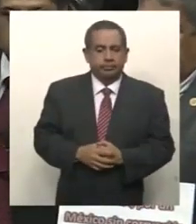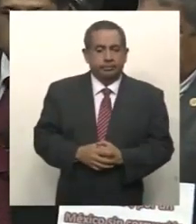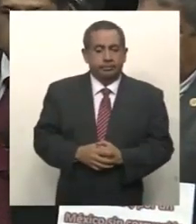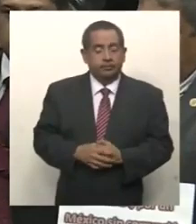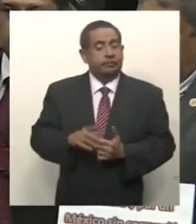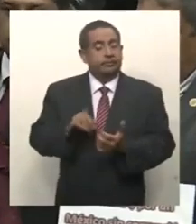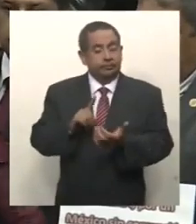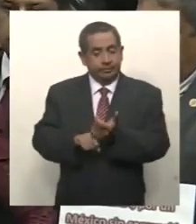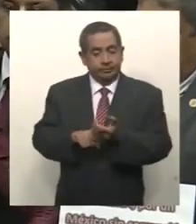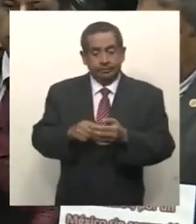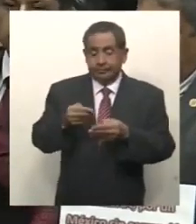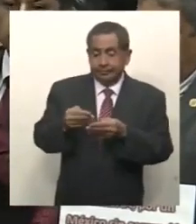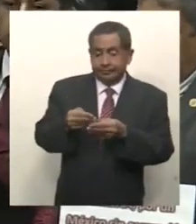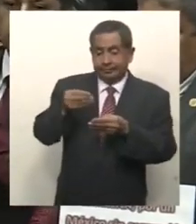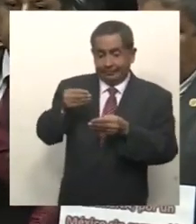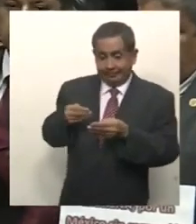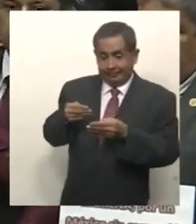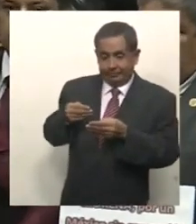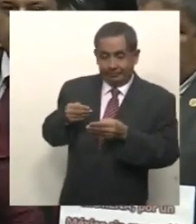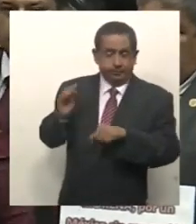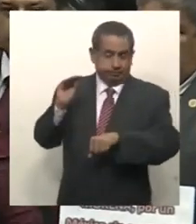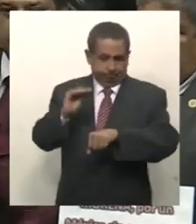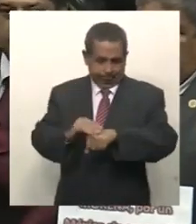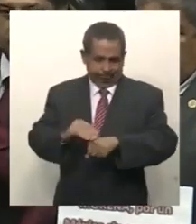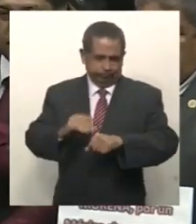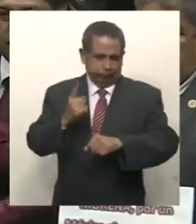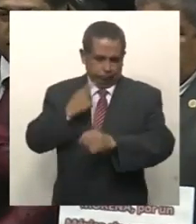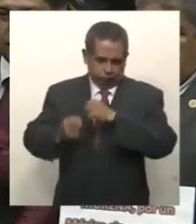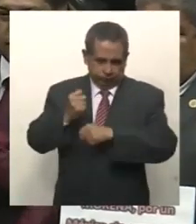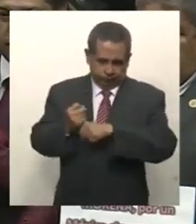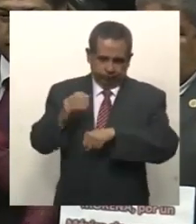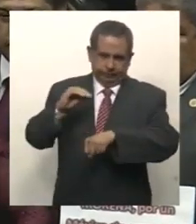Precedida esta instalación,